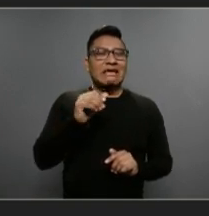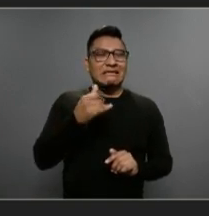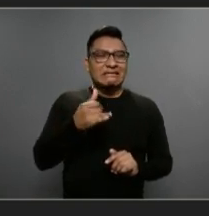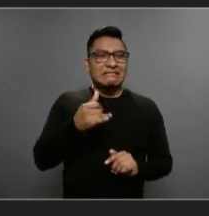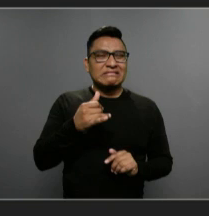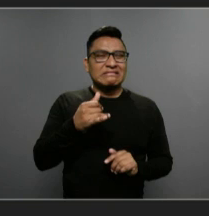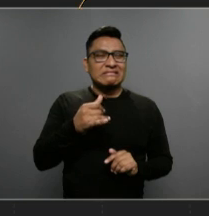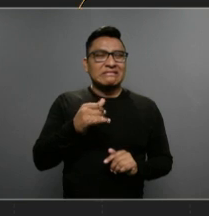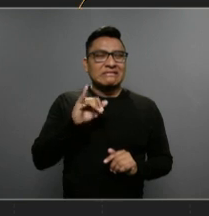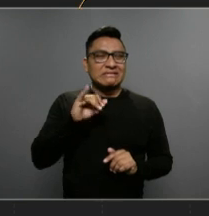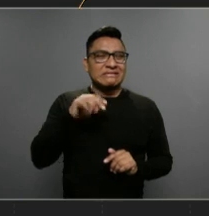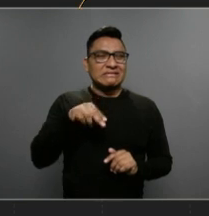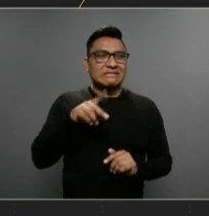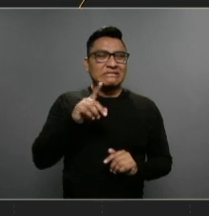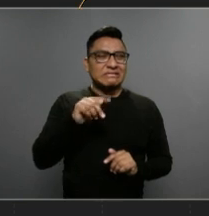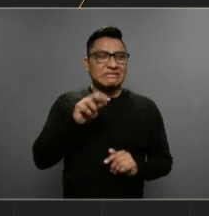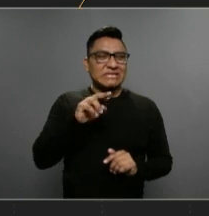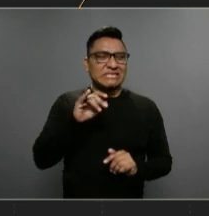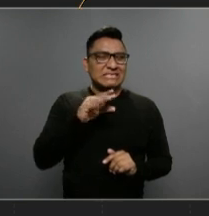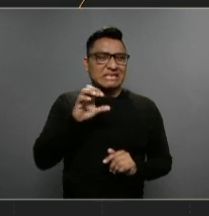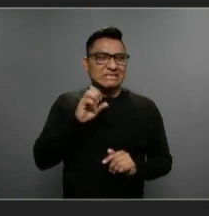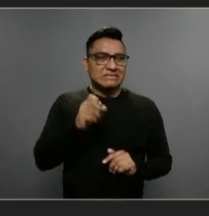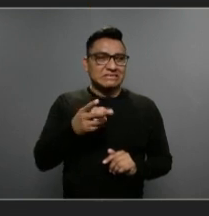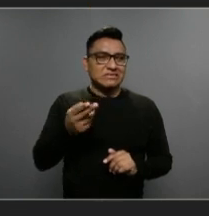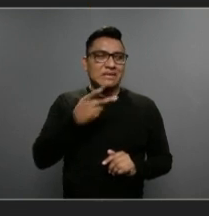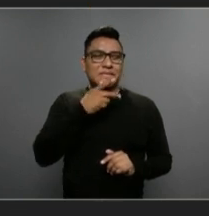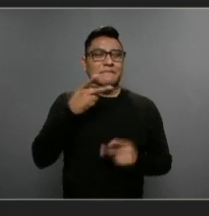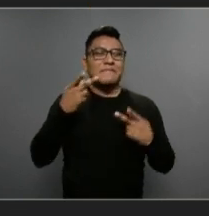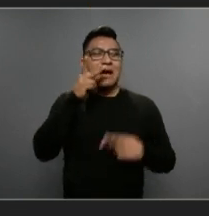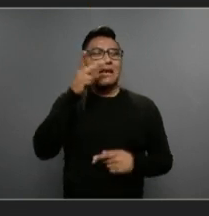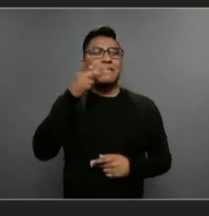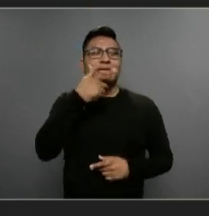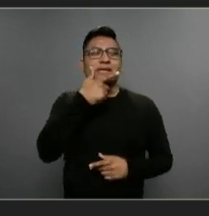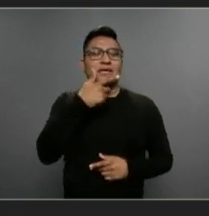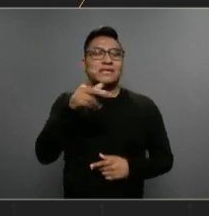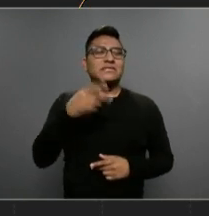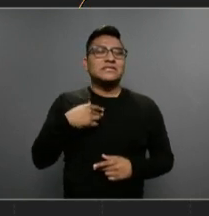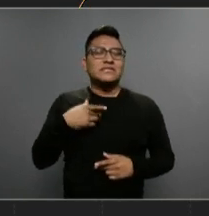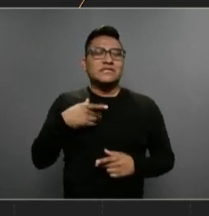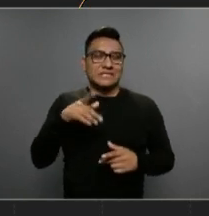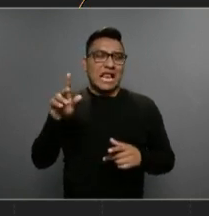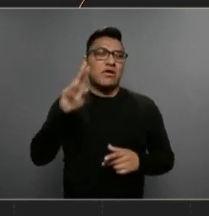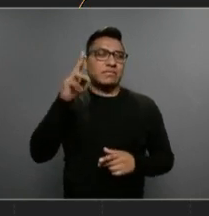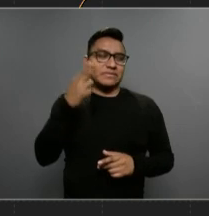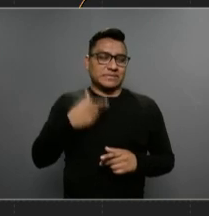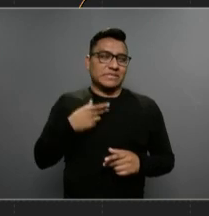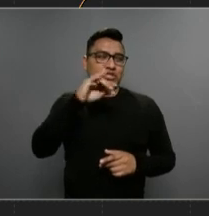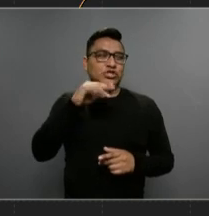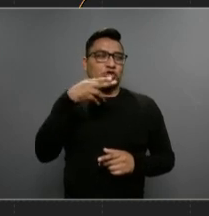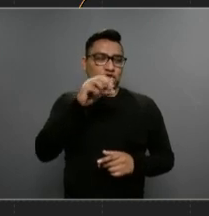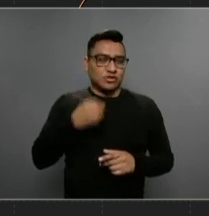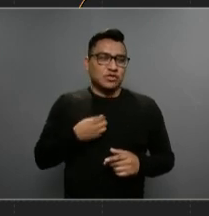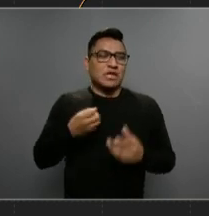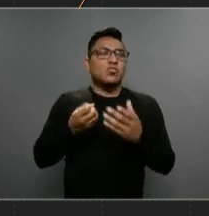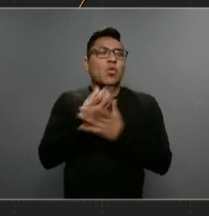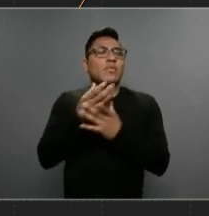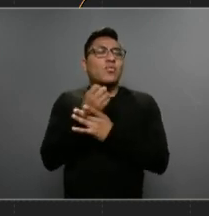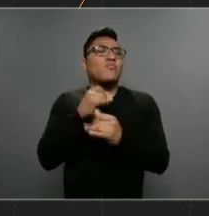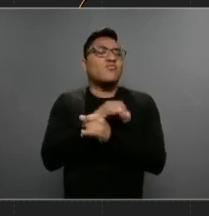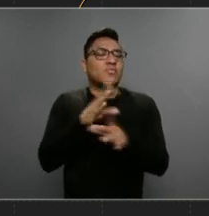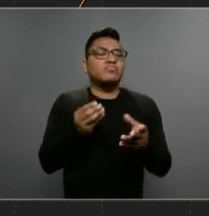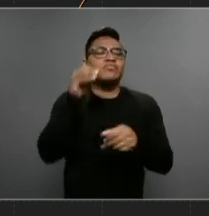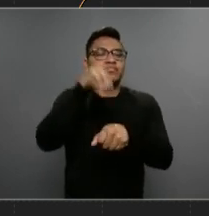Bueno, no, yo creo que está justo actualizando seguramente la Johns Hopkins. Yo tengo un dato